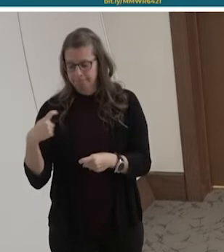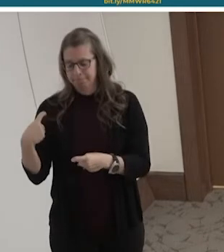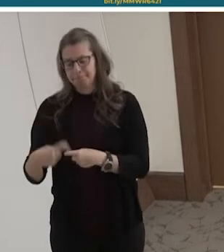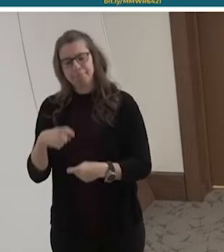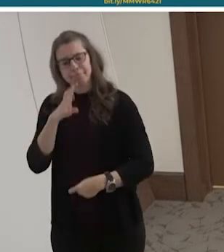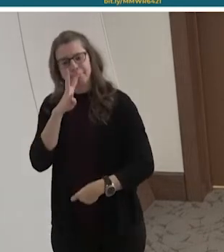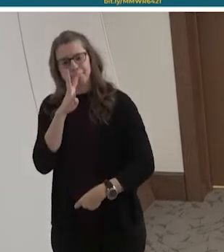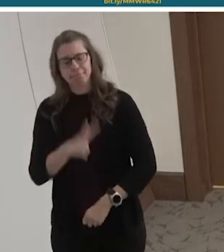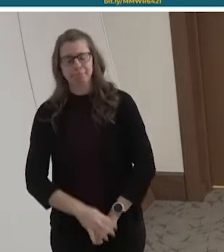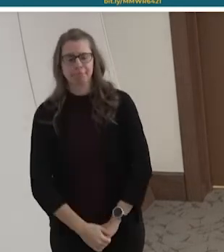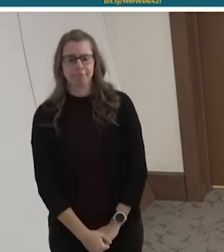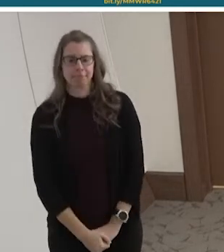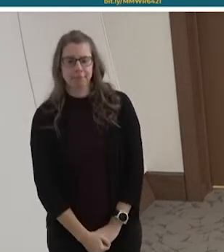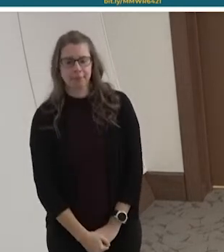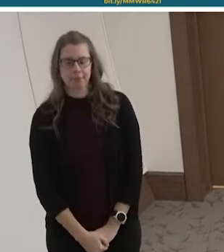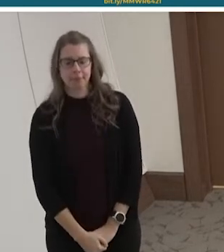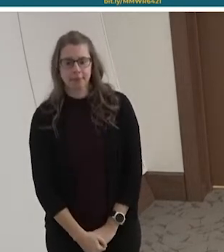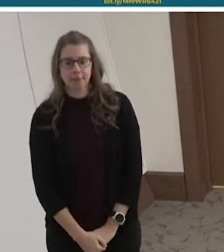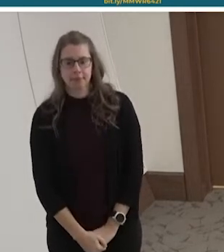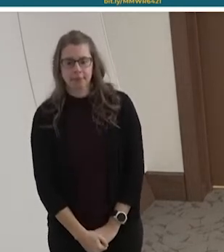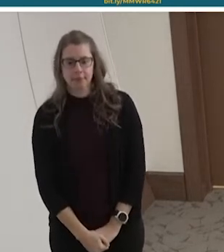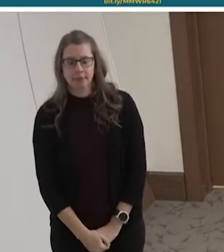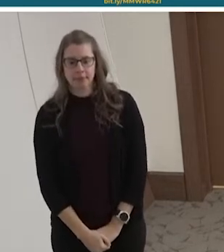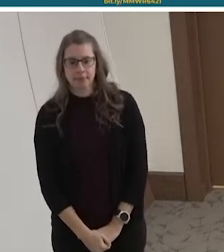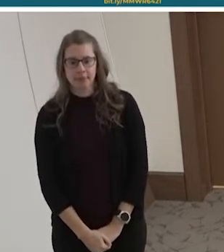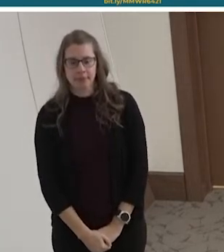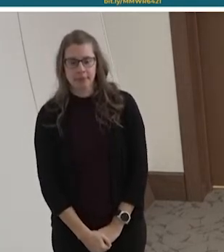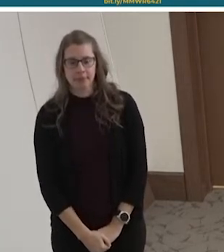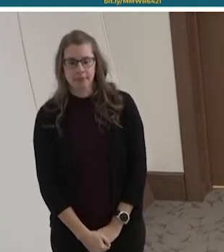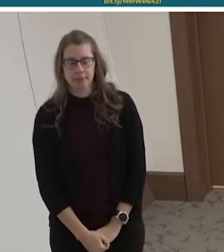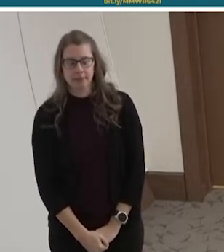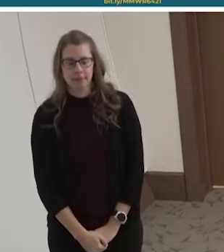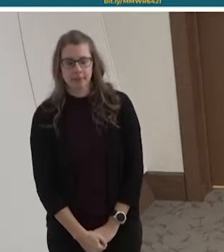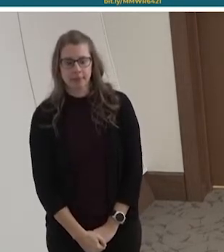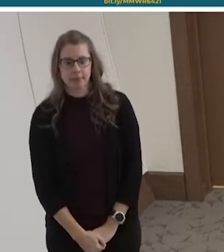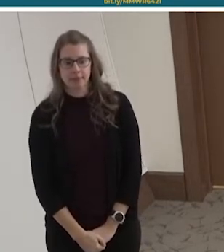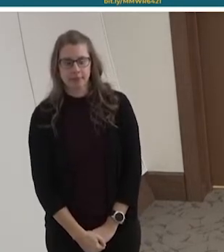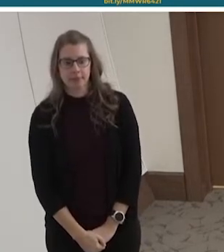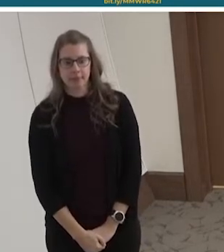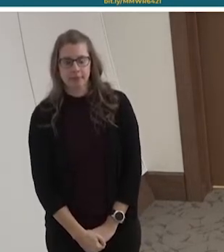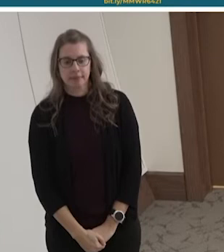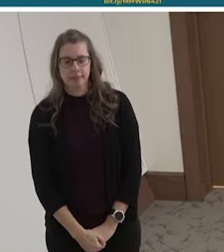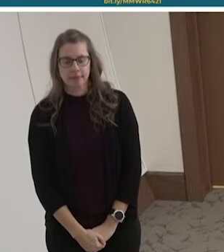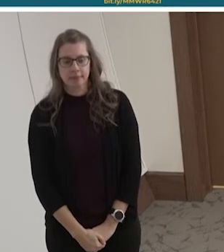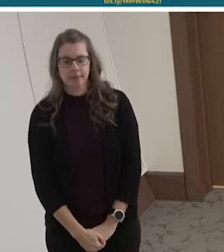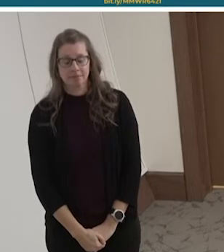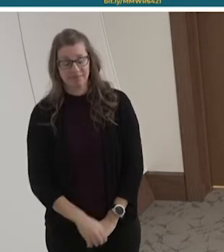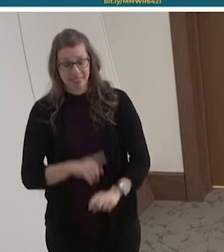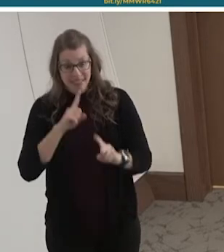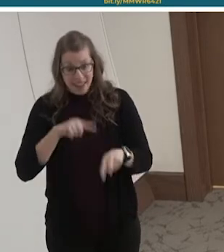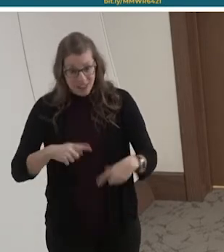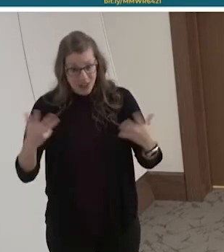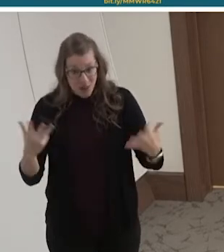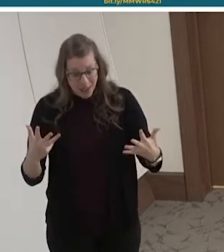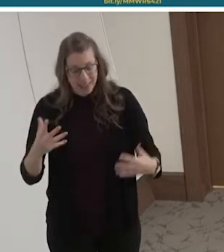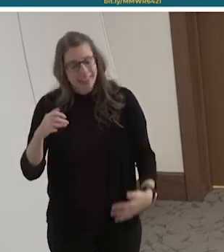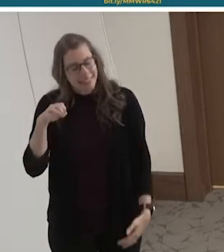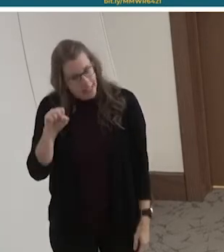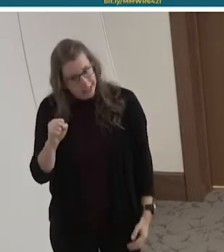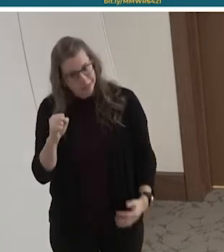se enferman con el COVID-19, sufren los efectos. And the answer is